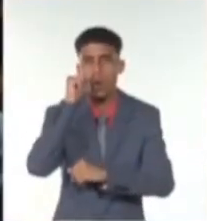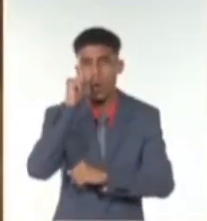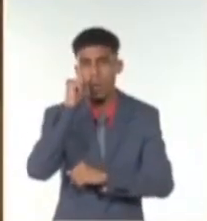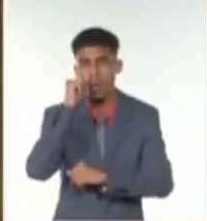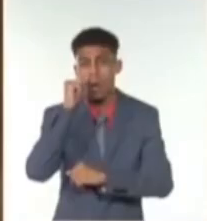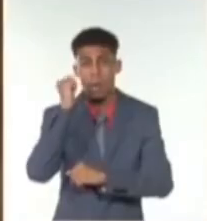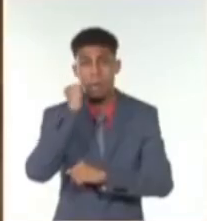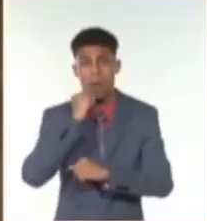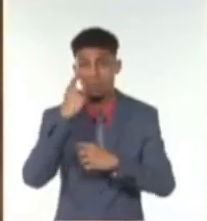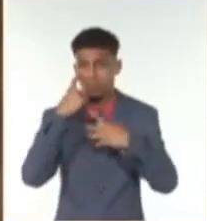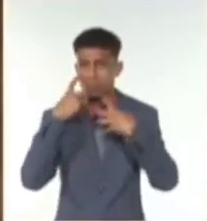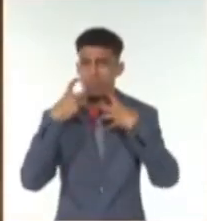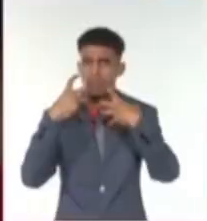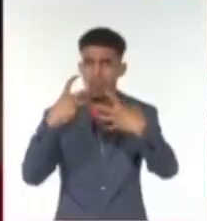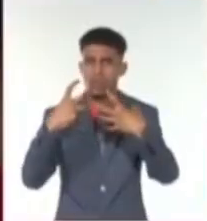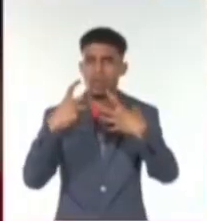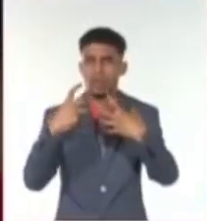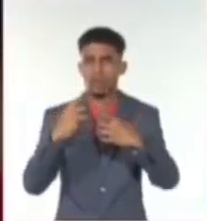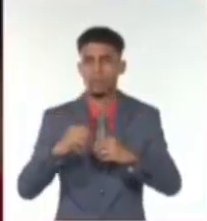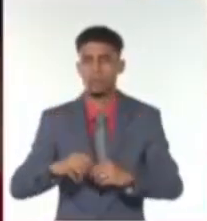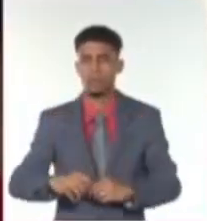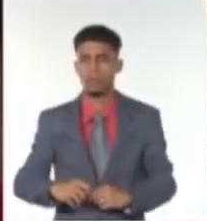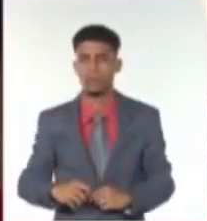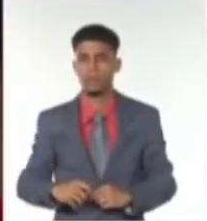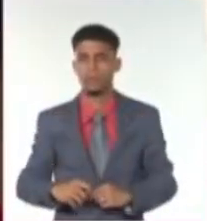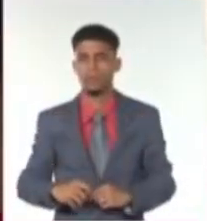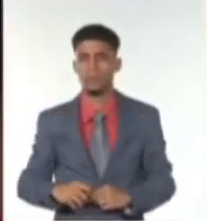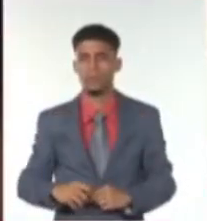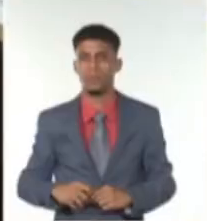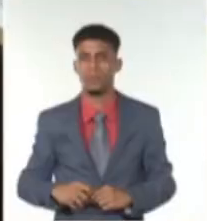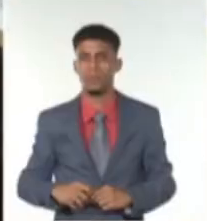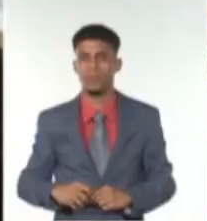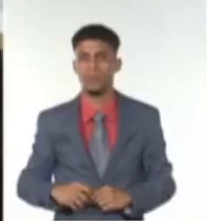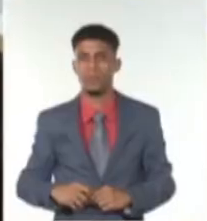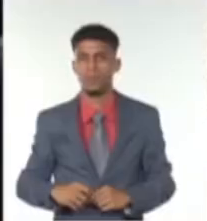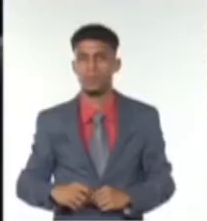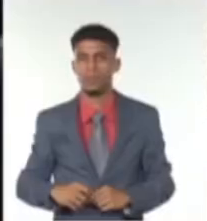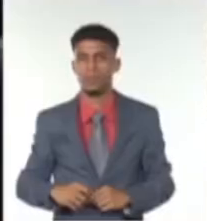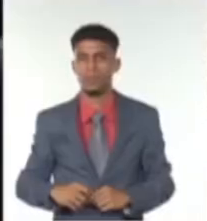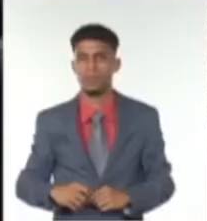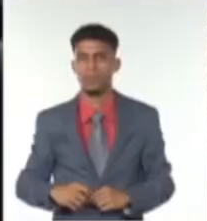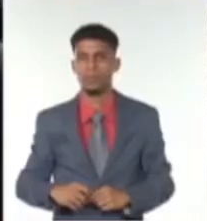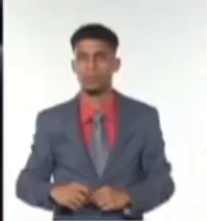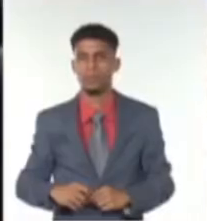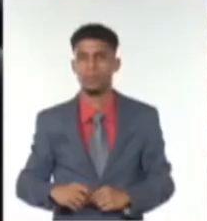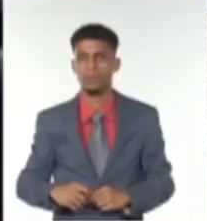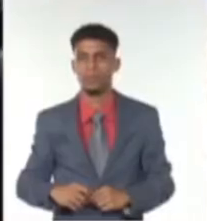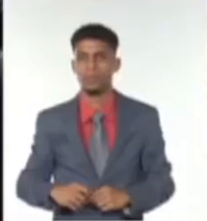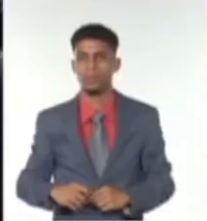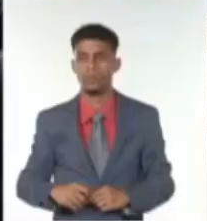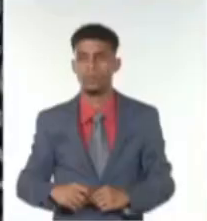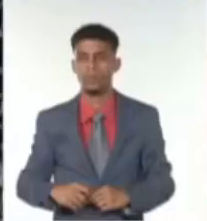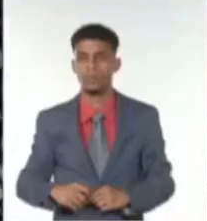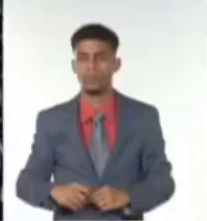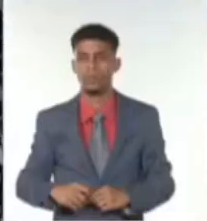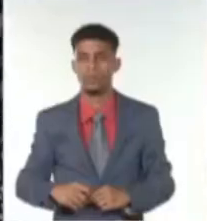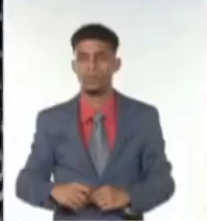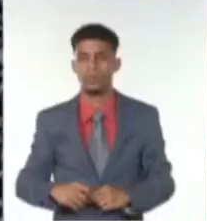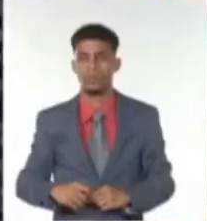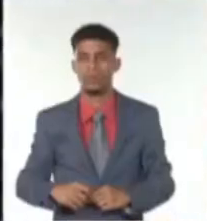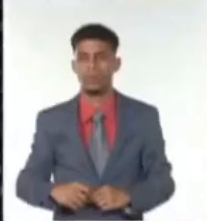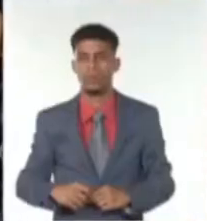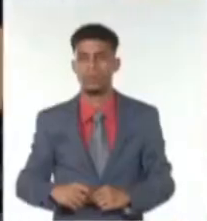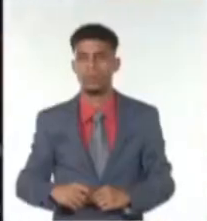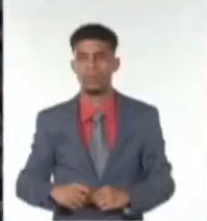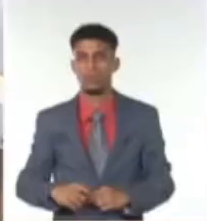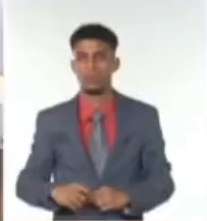grandes poetas de la lengua española. Desde Sancti Spíritus en 26, Wilber Sada y Aileen Aymara López, Canal Cubano de Noticias.